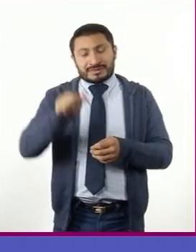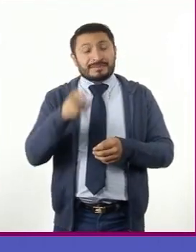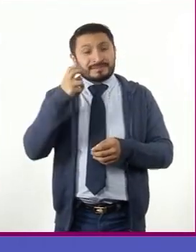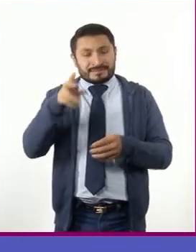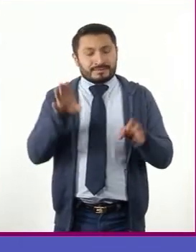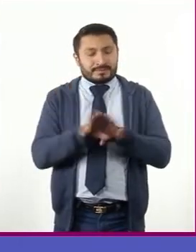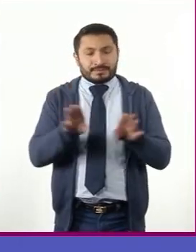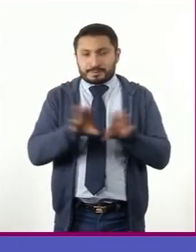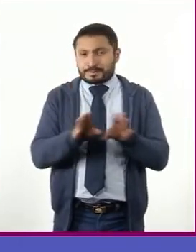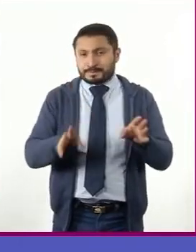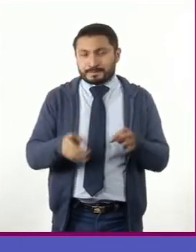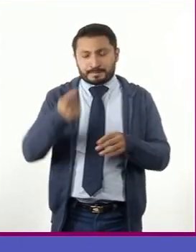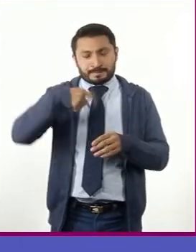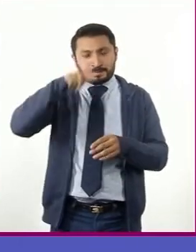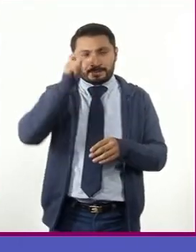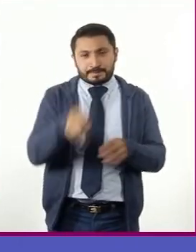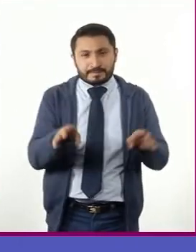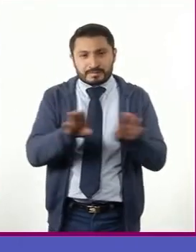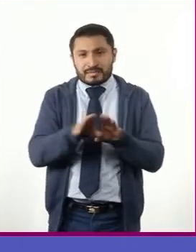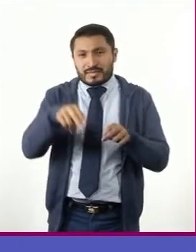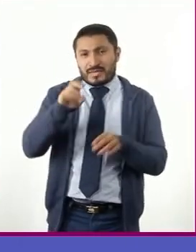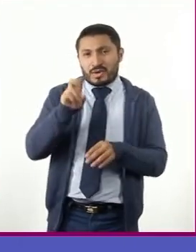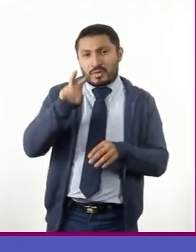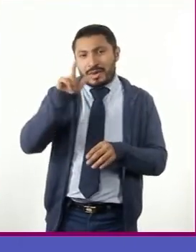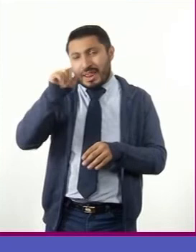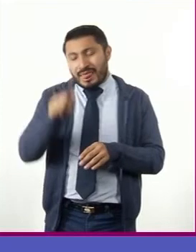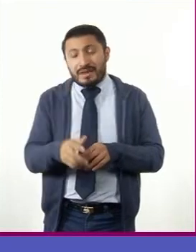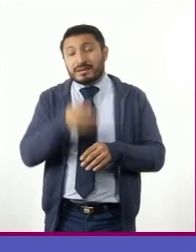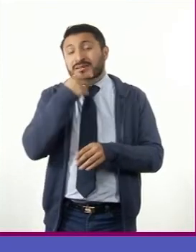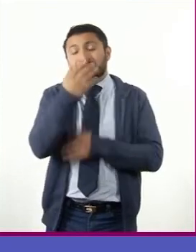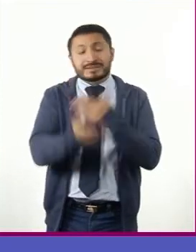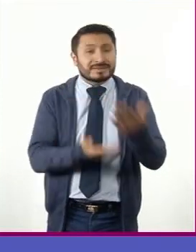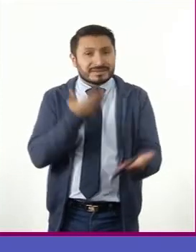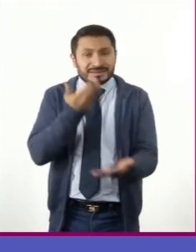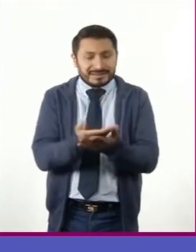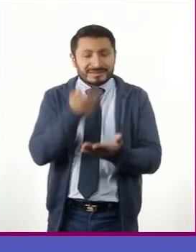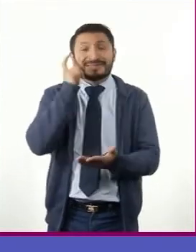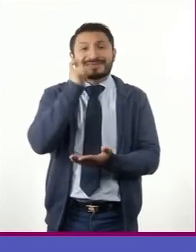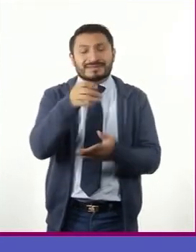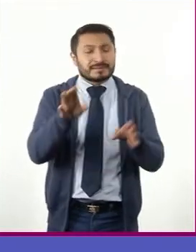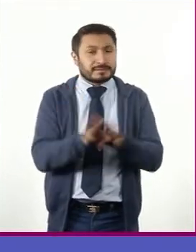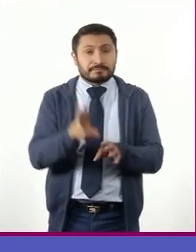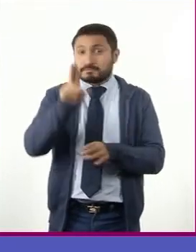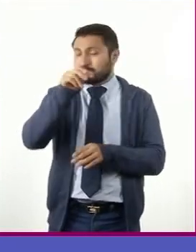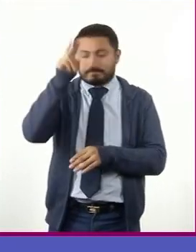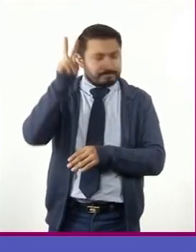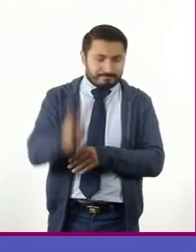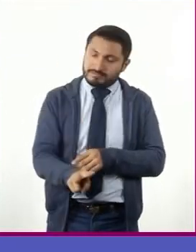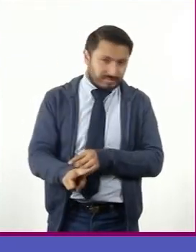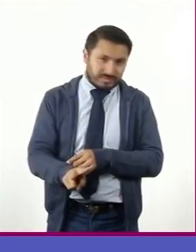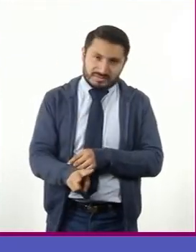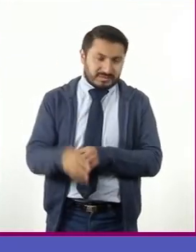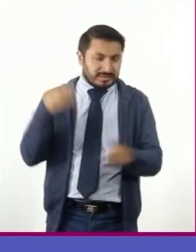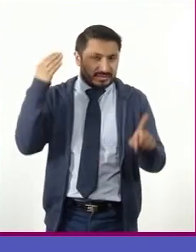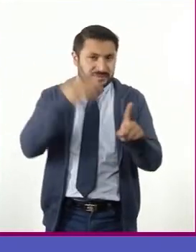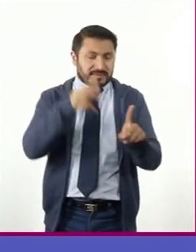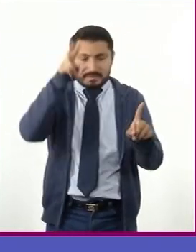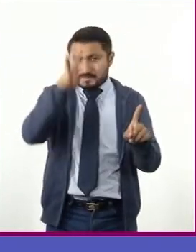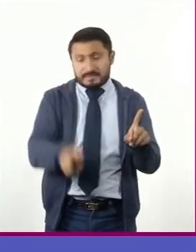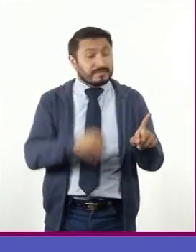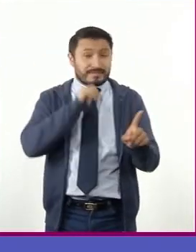se refiere a las novelas de caballerías, que son obras que no son realistas, no tienen una intención de